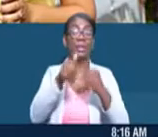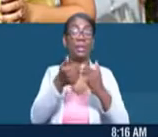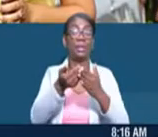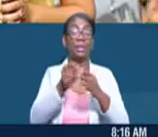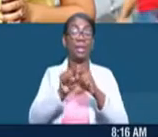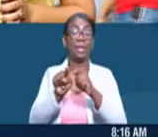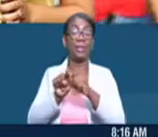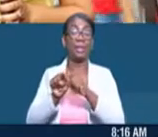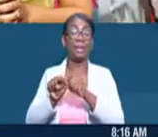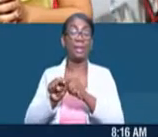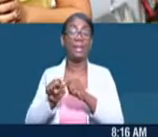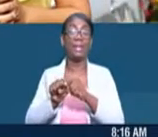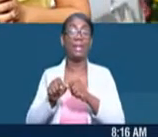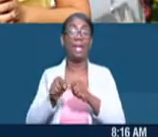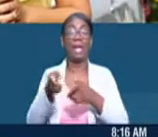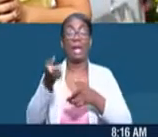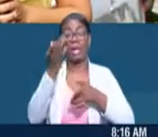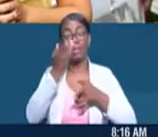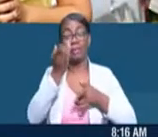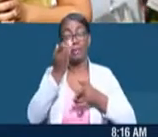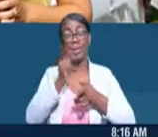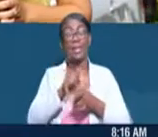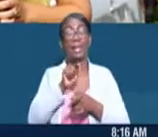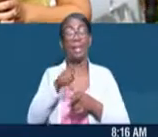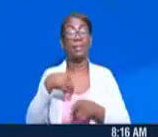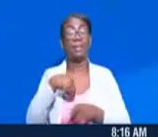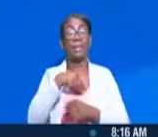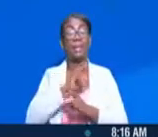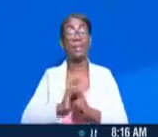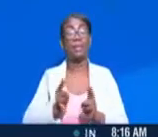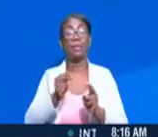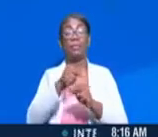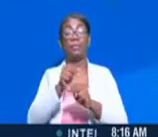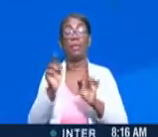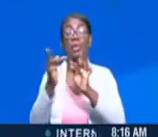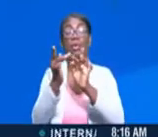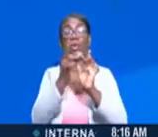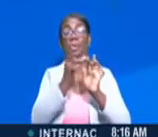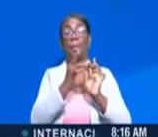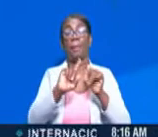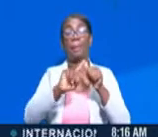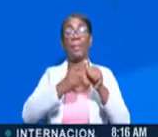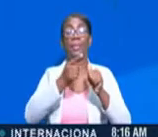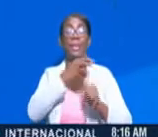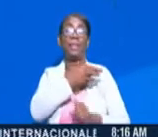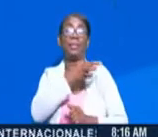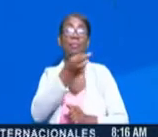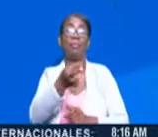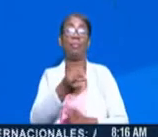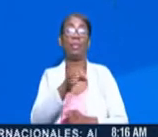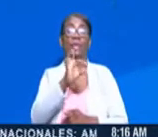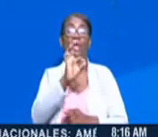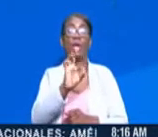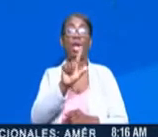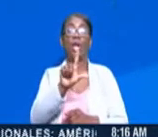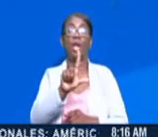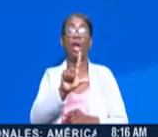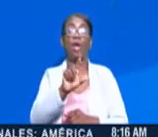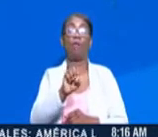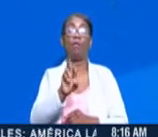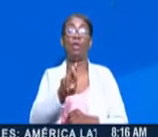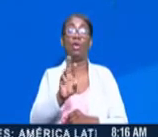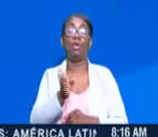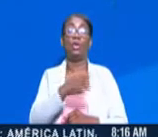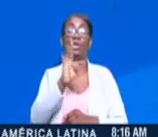enfermedades por parte del Ministerio de Salud. Vamos a establecer contacto de inmediato con nuestra primera invitada. Se trata de Flor Torrijos, ella es